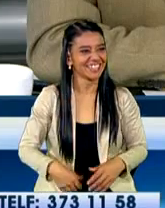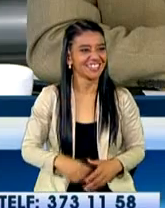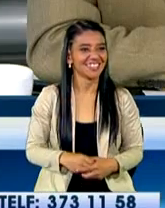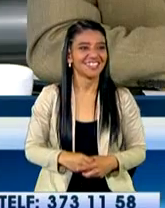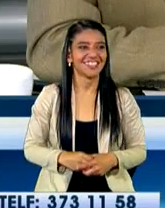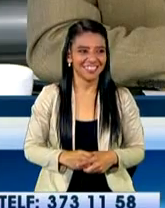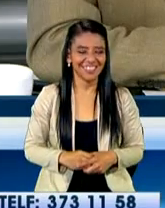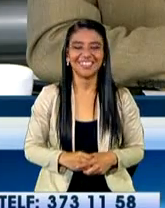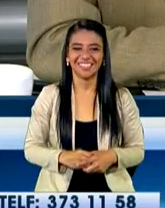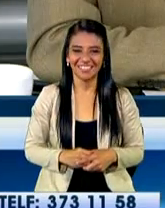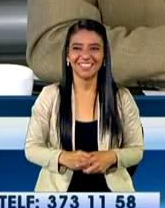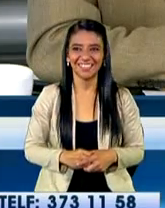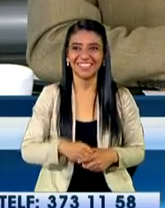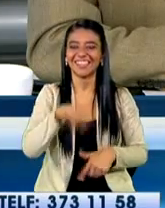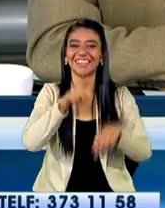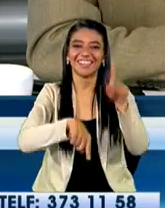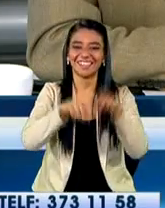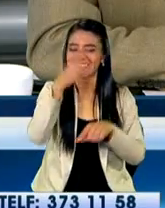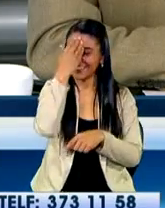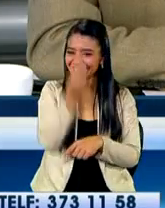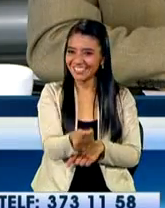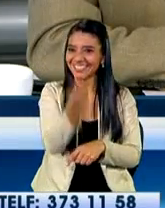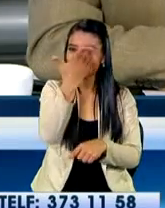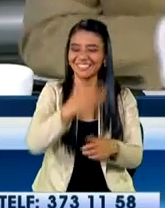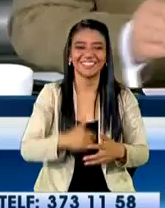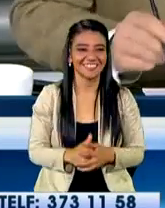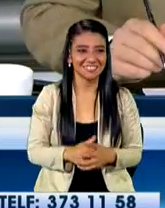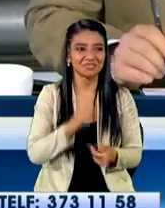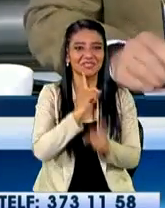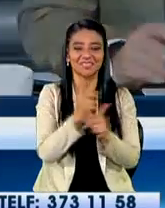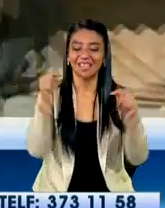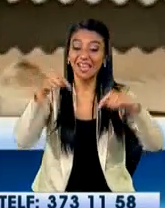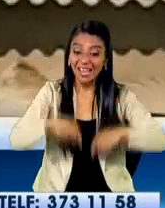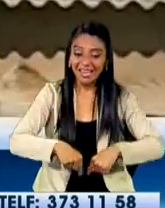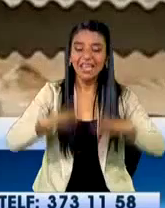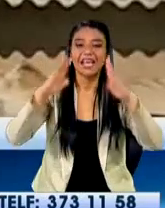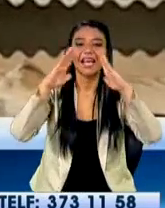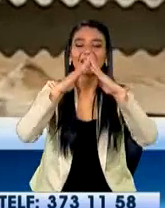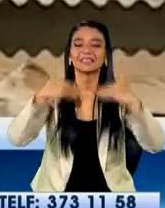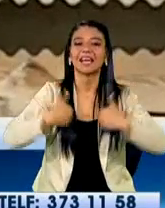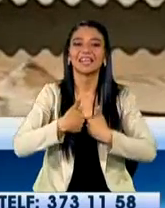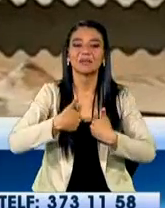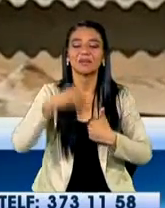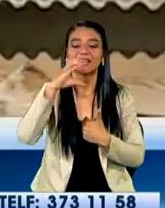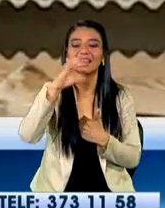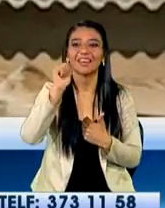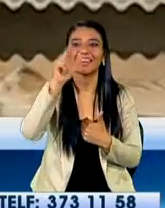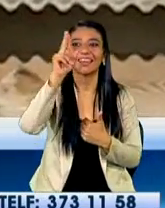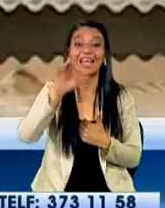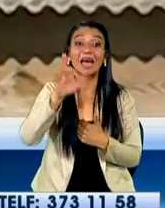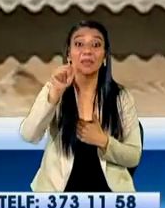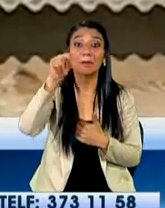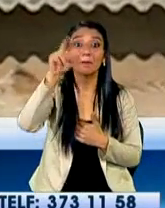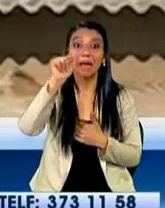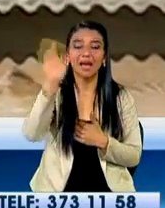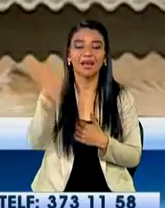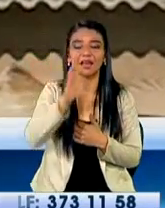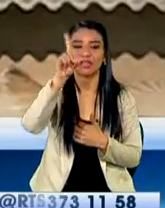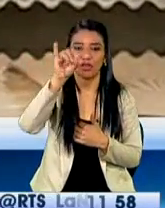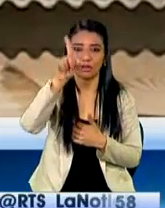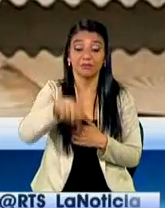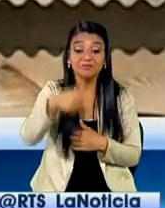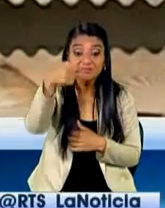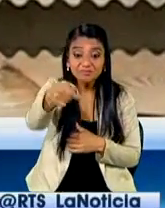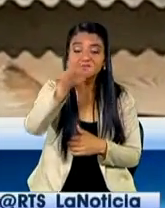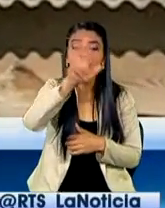Roberto, amigos televidentes, muy buenos días. Sí, efectivamente me encuentro en el refugio de animales Catman y Doggin, donde el próximo 31 de octubre va a haber